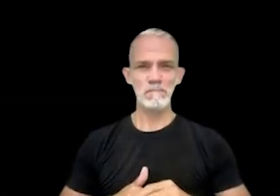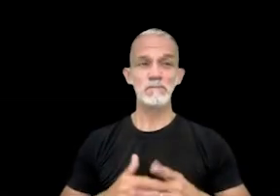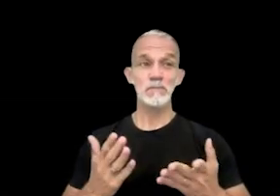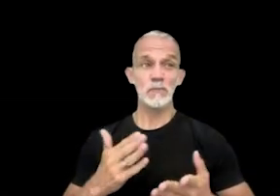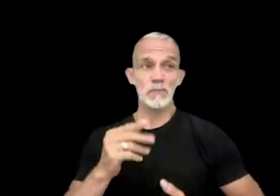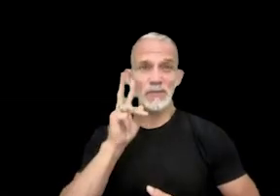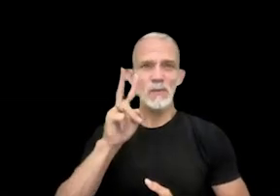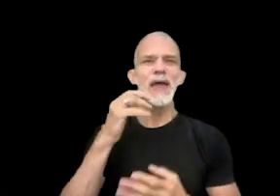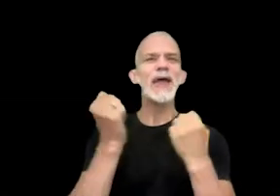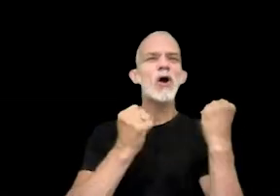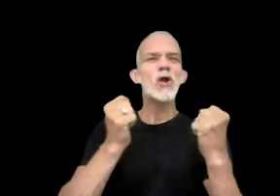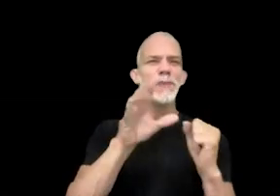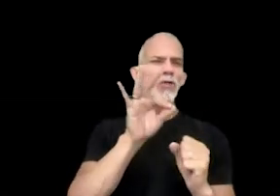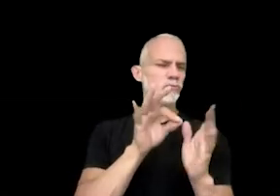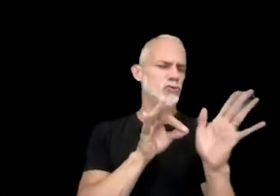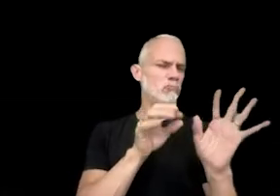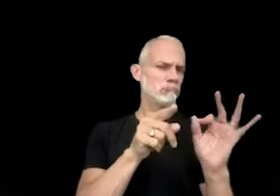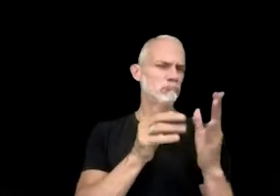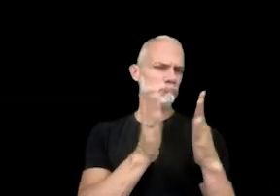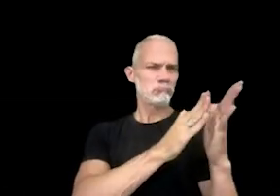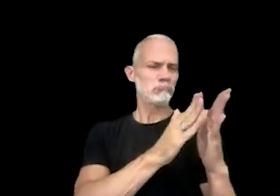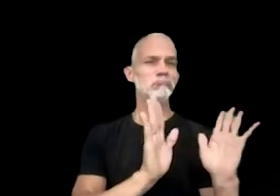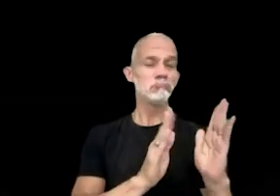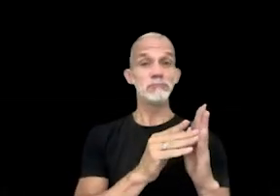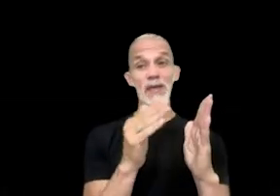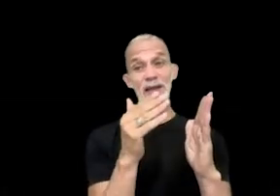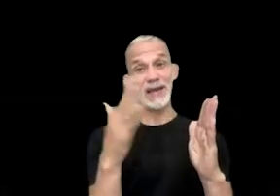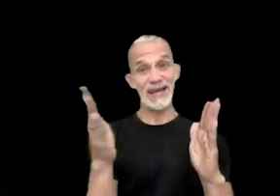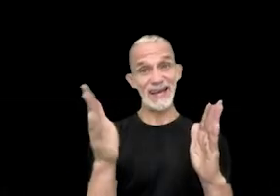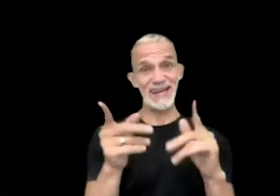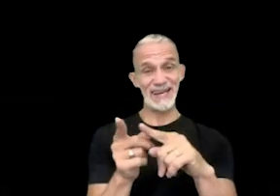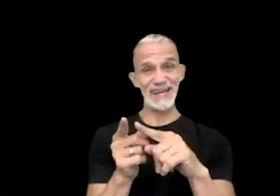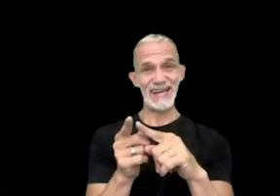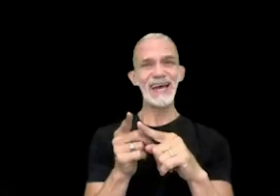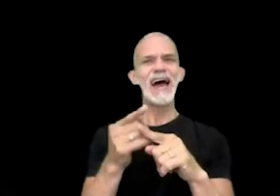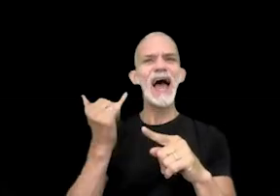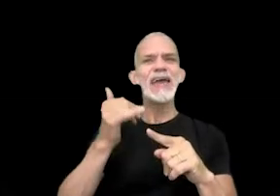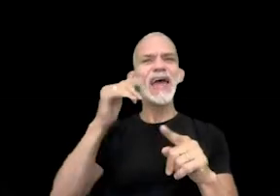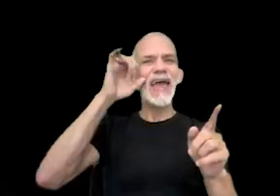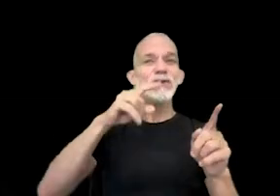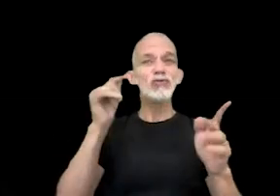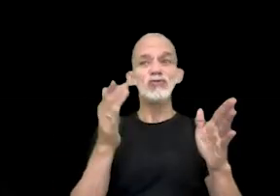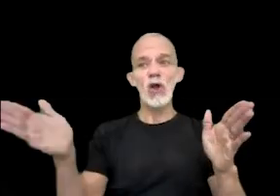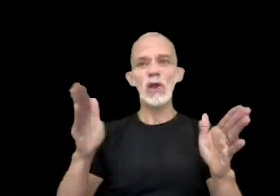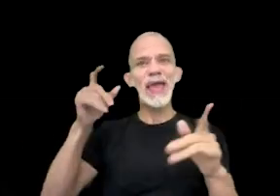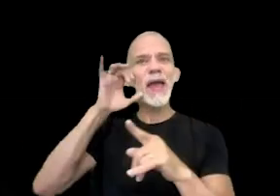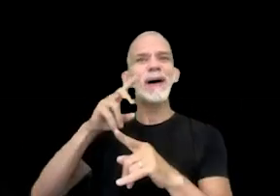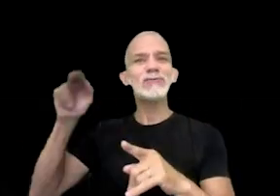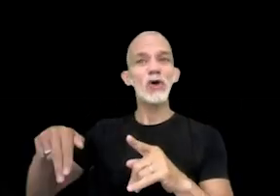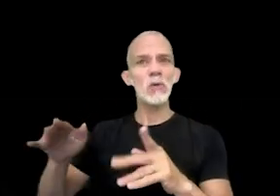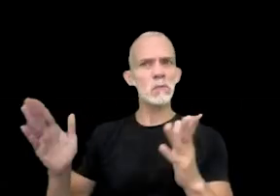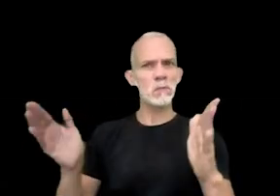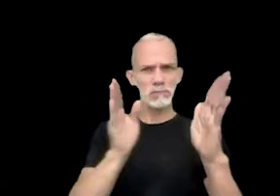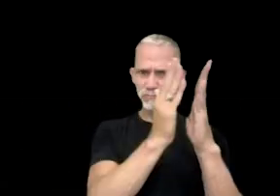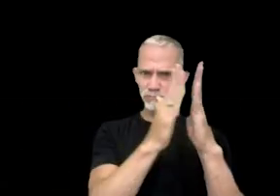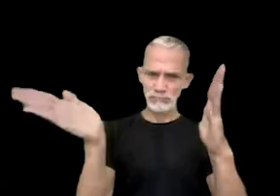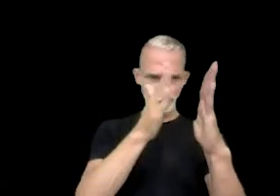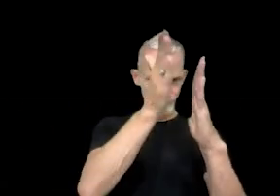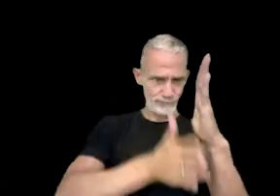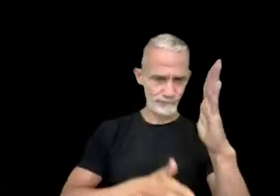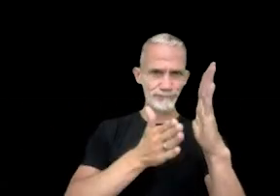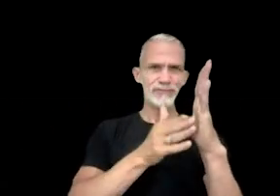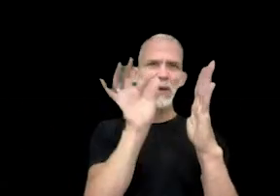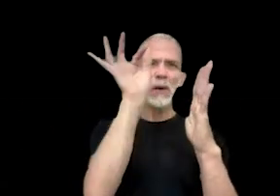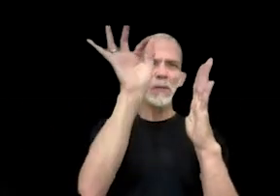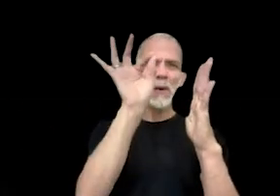Vemos a la economía de opción y a la derecha de la economía de opción encontramos la ilusión y la evasión. Y vemos esta cuestión, unas líneas un